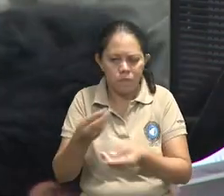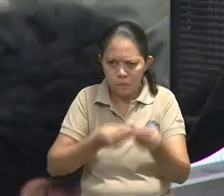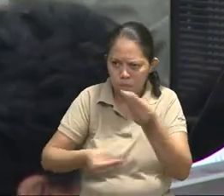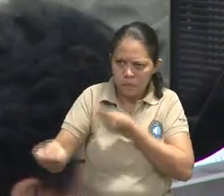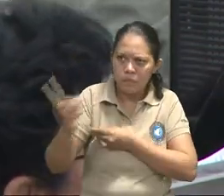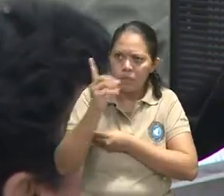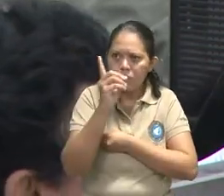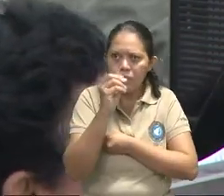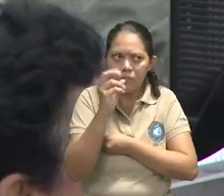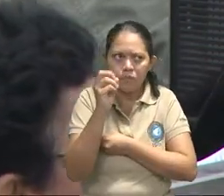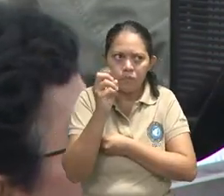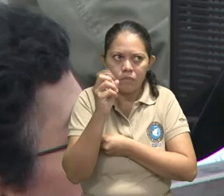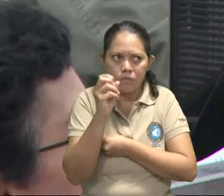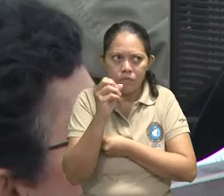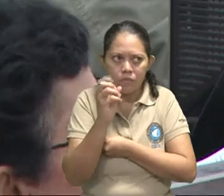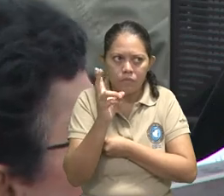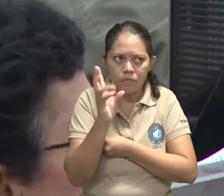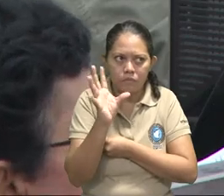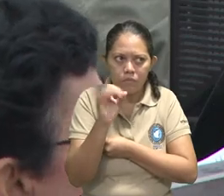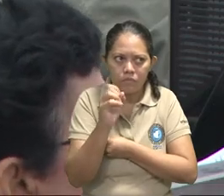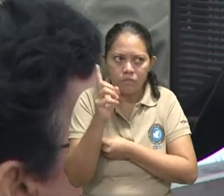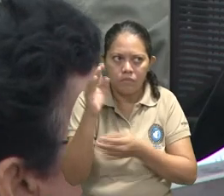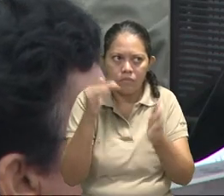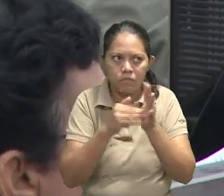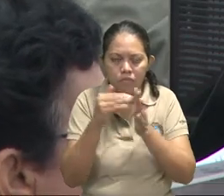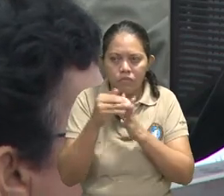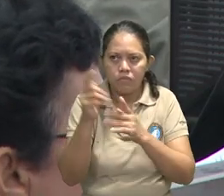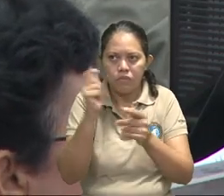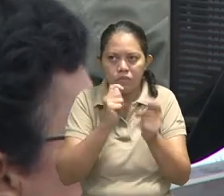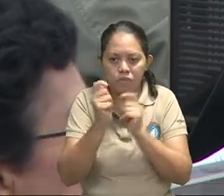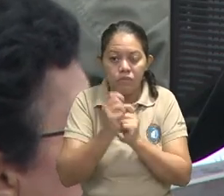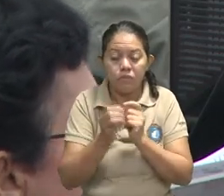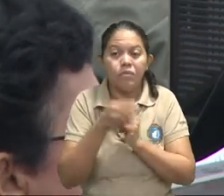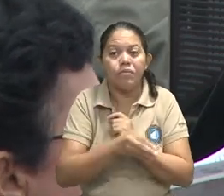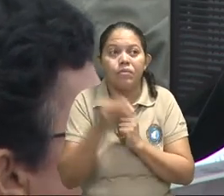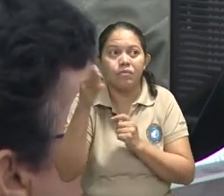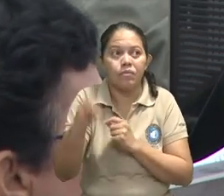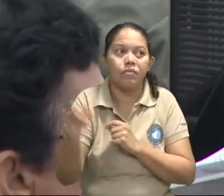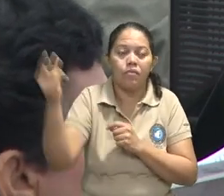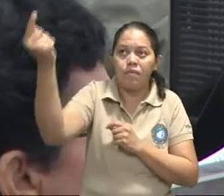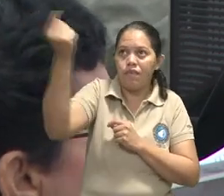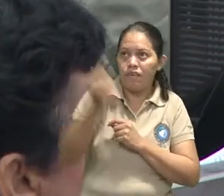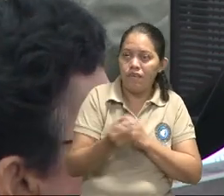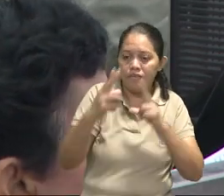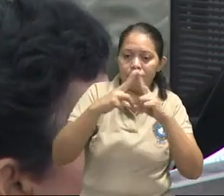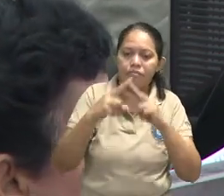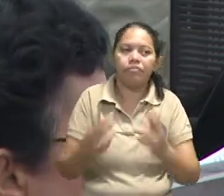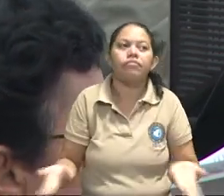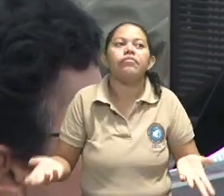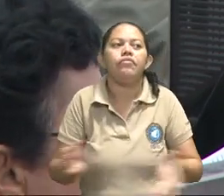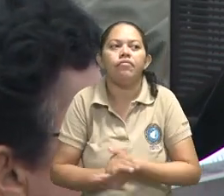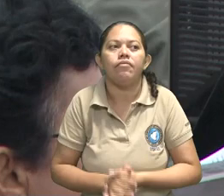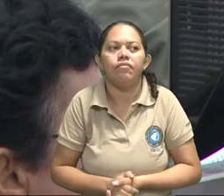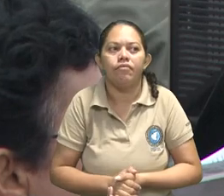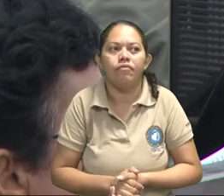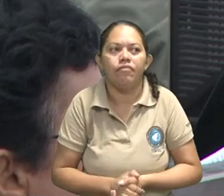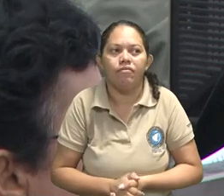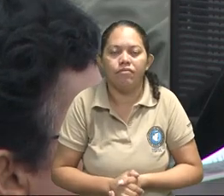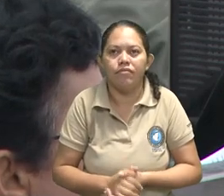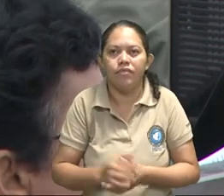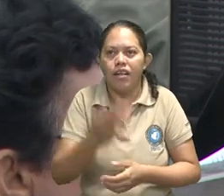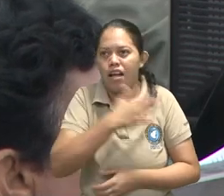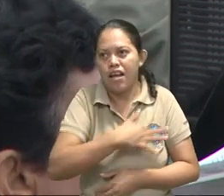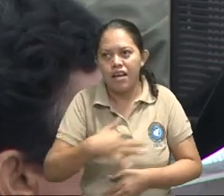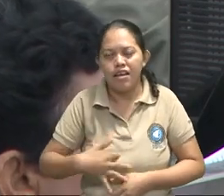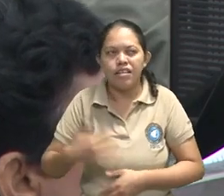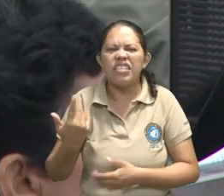de 10, 20, 40, 50, un millón de dólares de Japón a Nicaragua, imagínese, hace